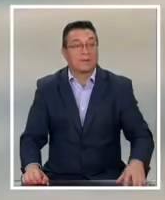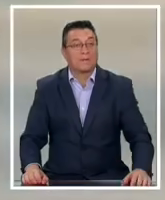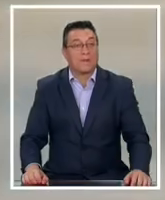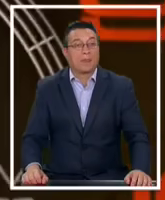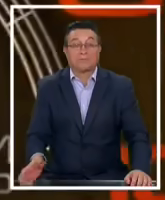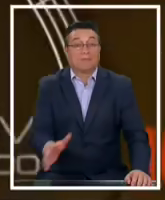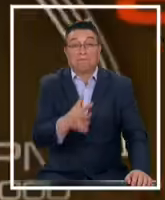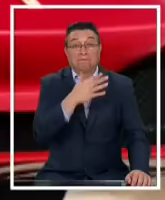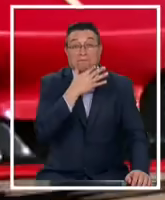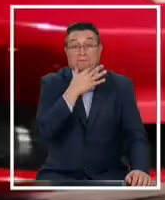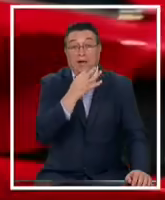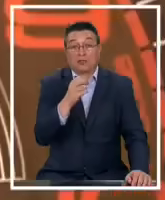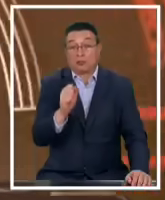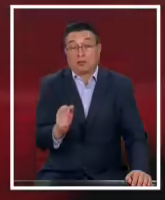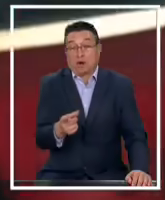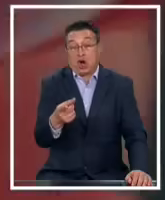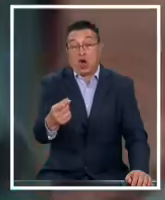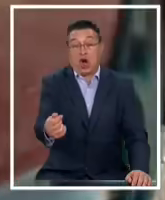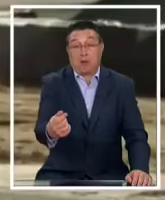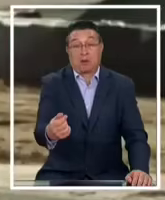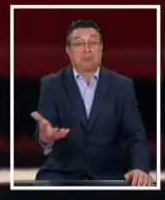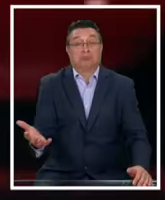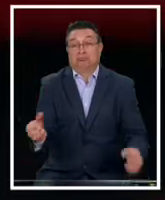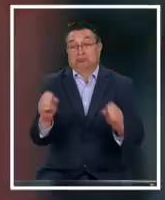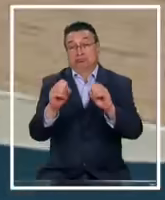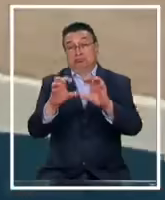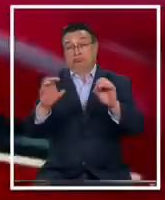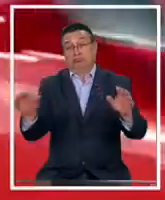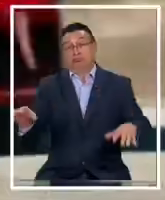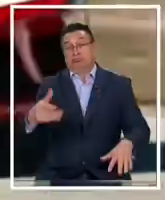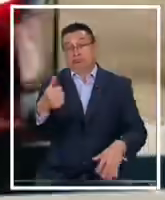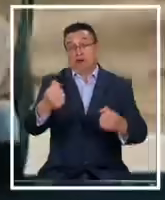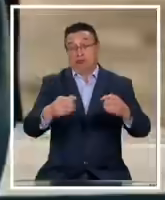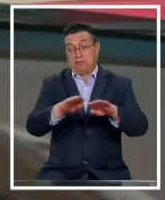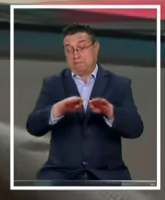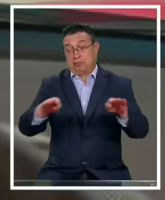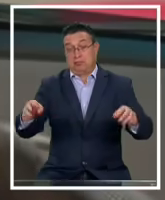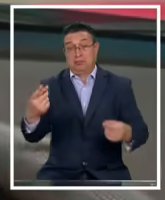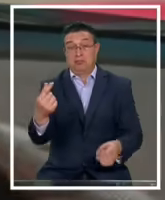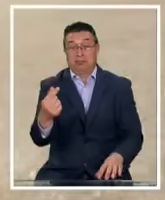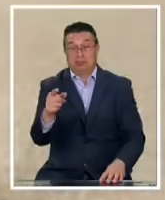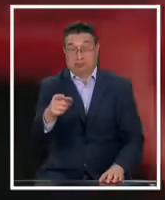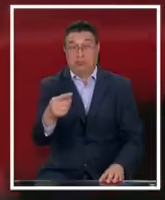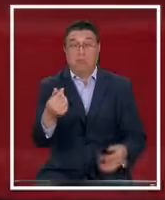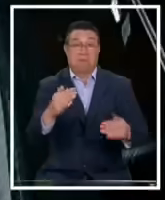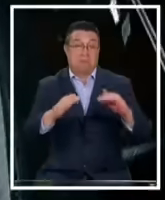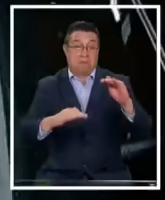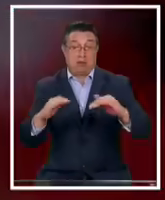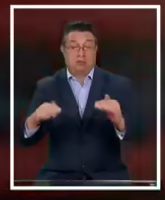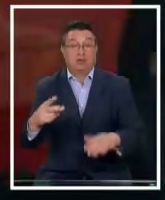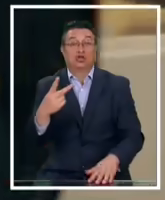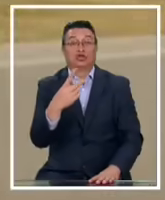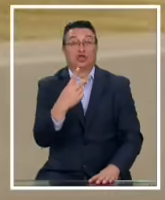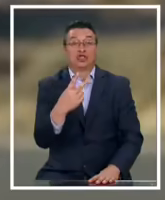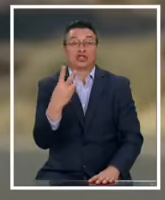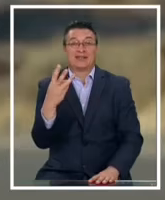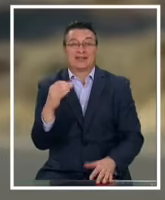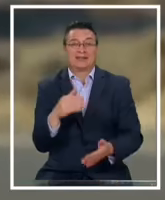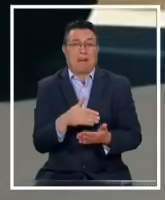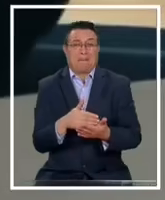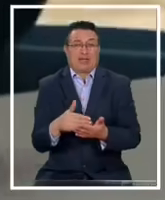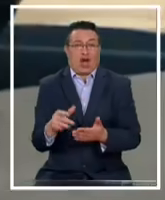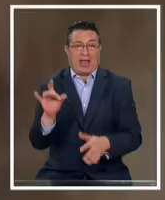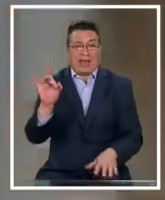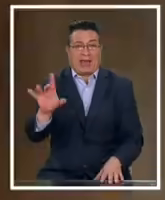fácilmente podrían haber adquirido de escenas textos ferrari que en el mercado sus precios fluctúan en los 230 millones